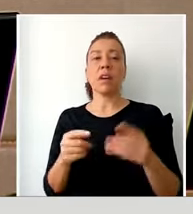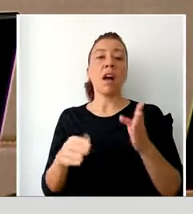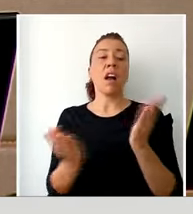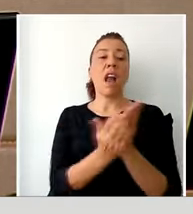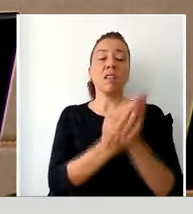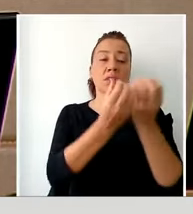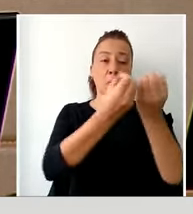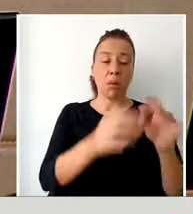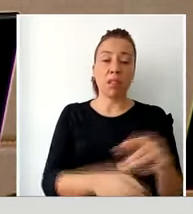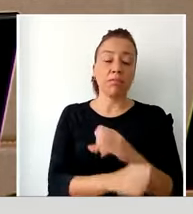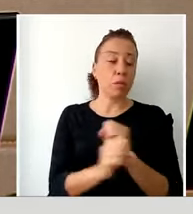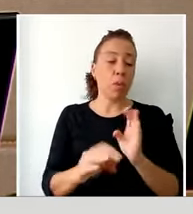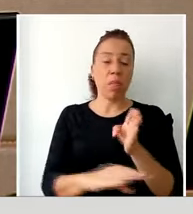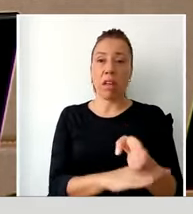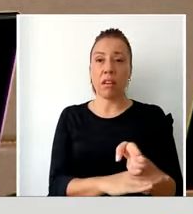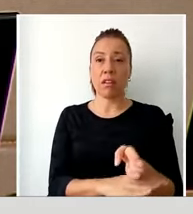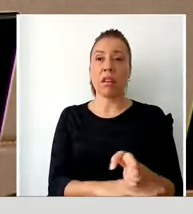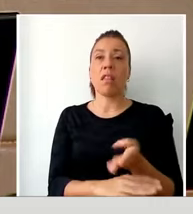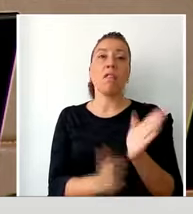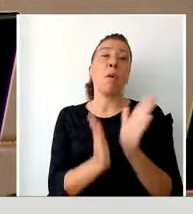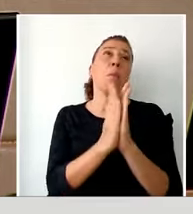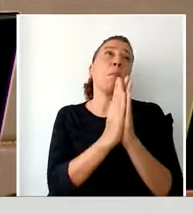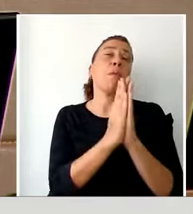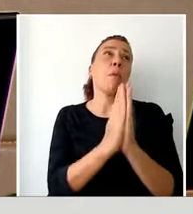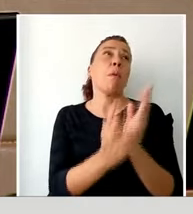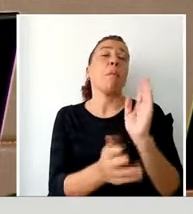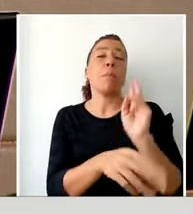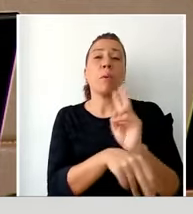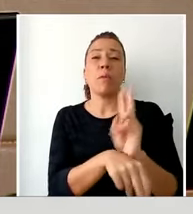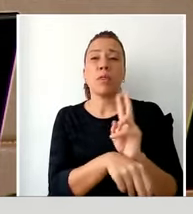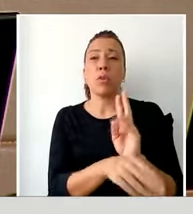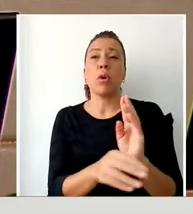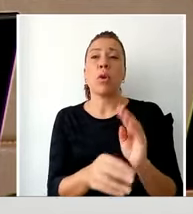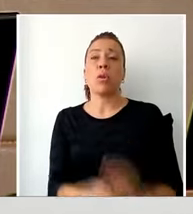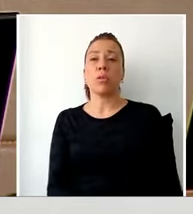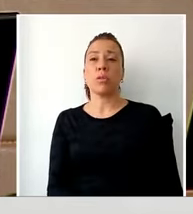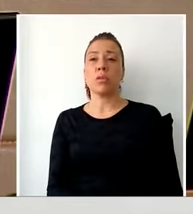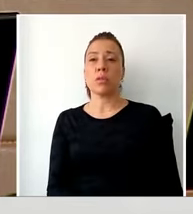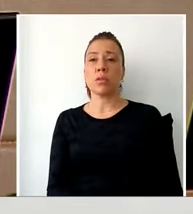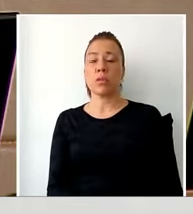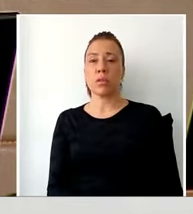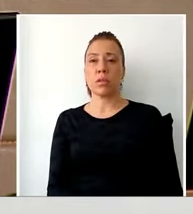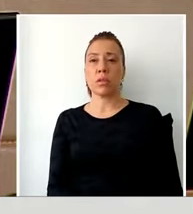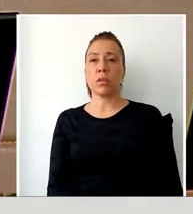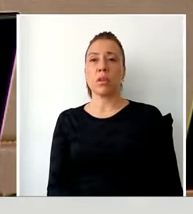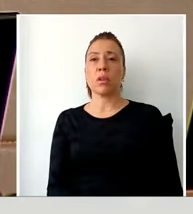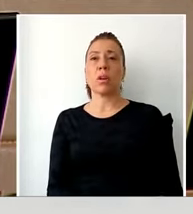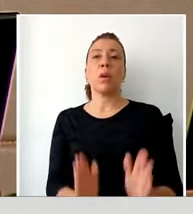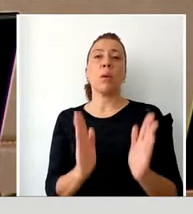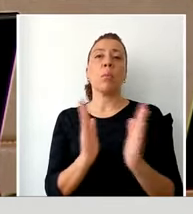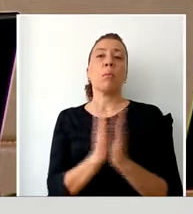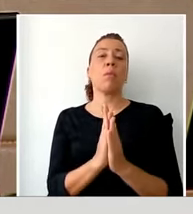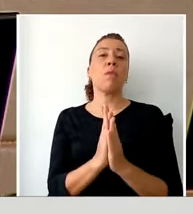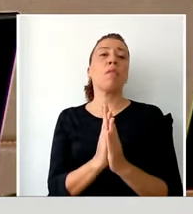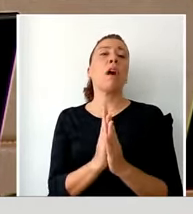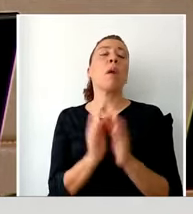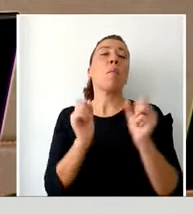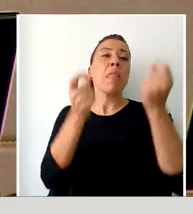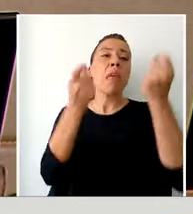le teníamos que ir a rogar a los profesores que por favor no nos consideraran de manera diferente